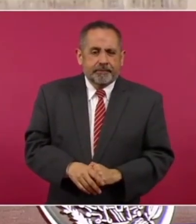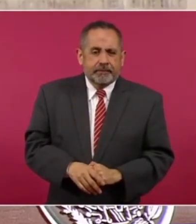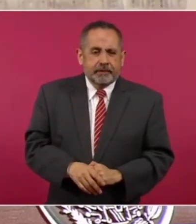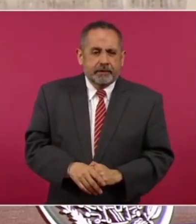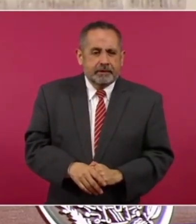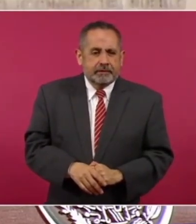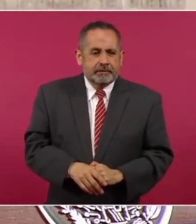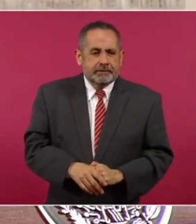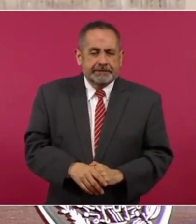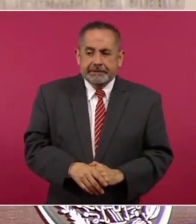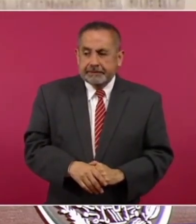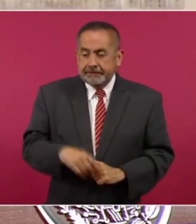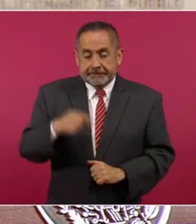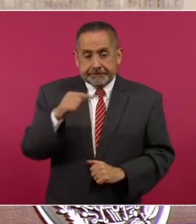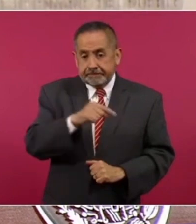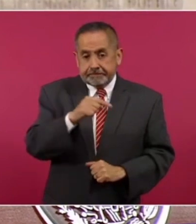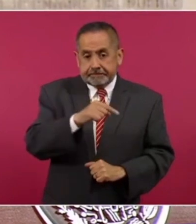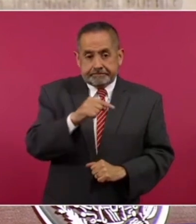es